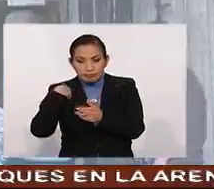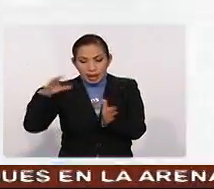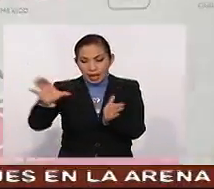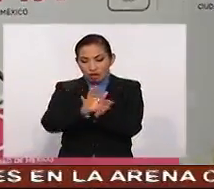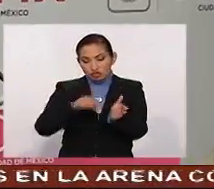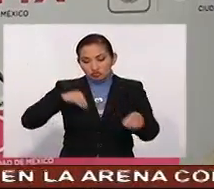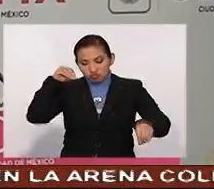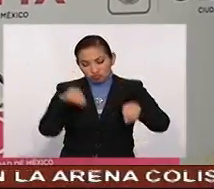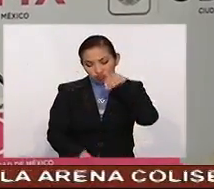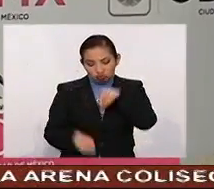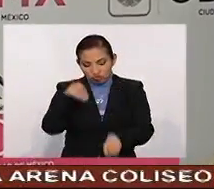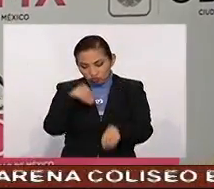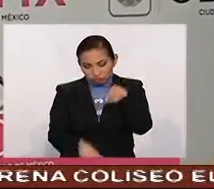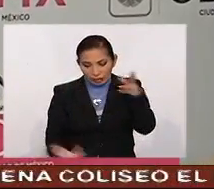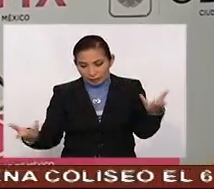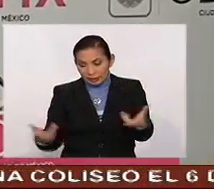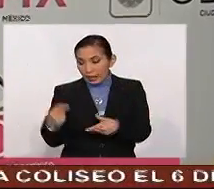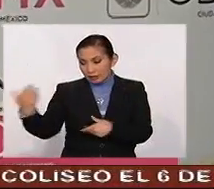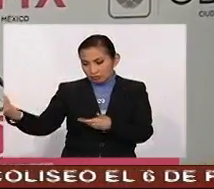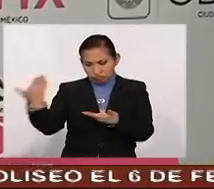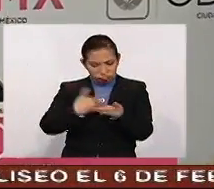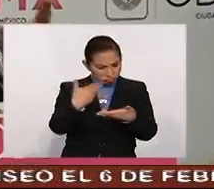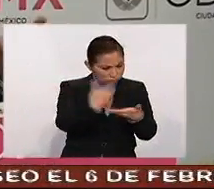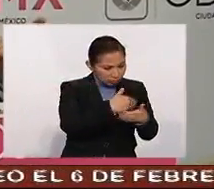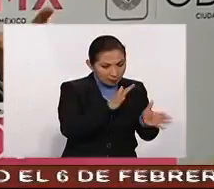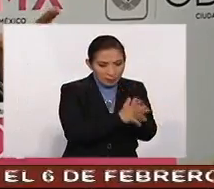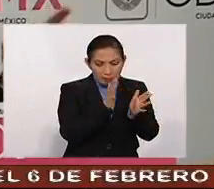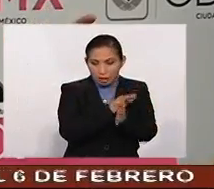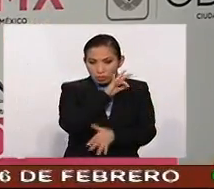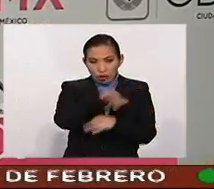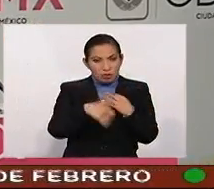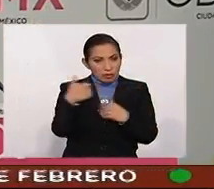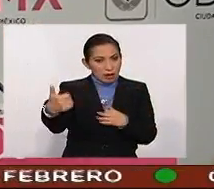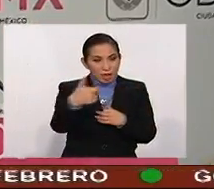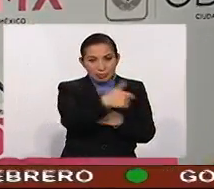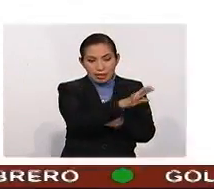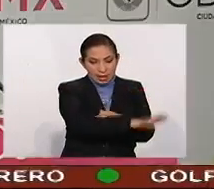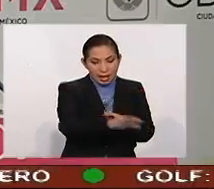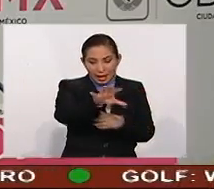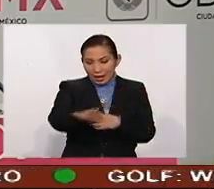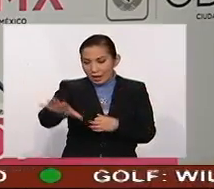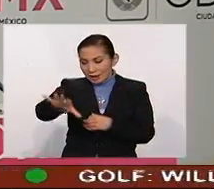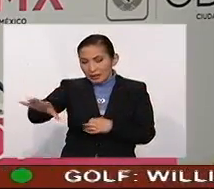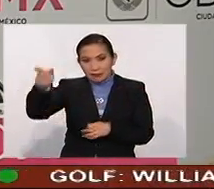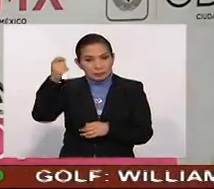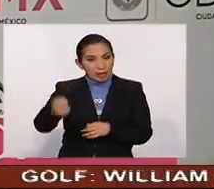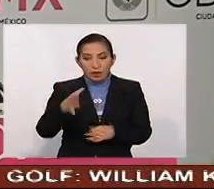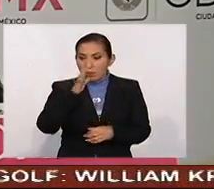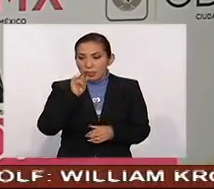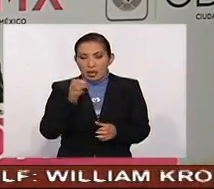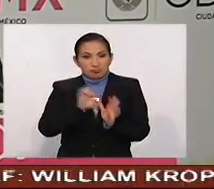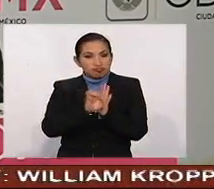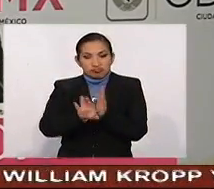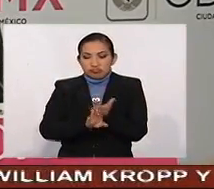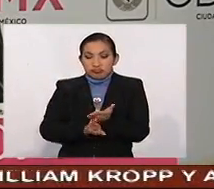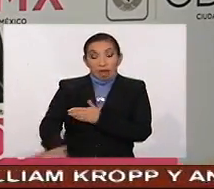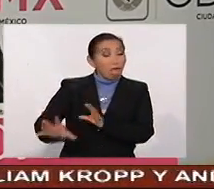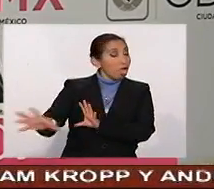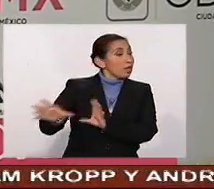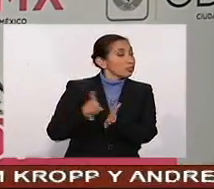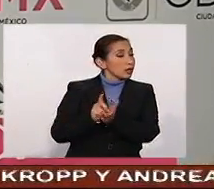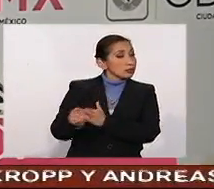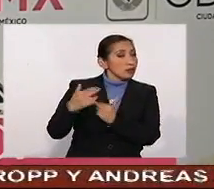constitución. Dar la participación a todas y cada una de las áreas, es decir, no puede quedarse